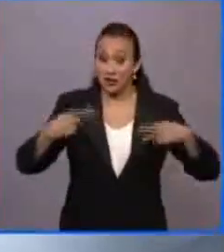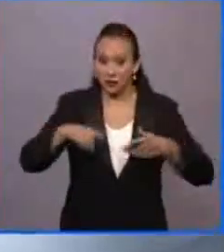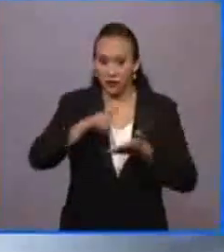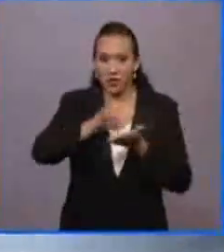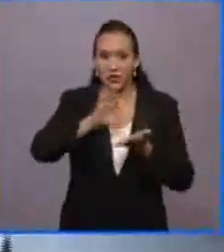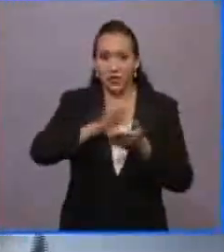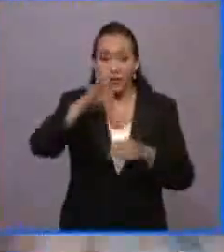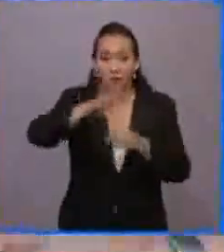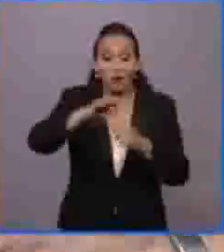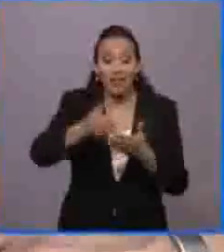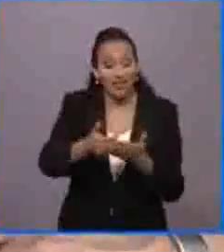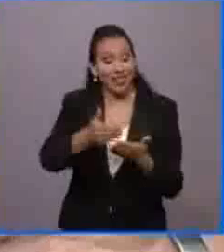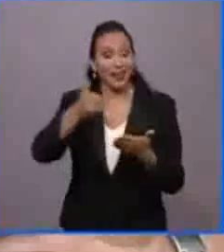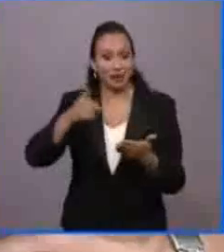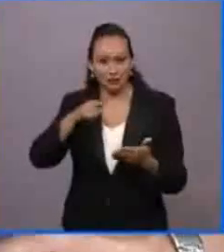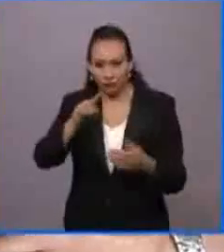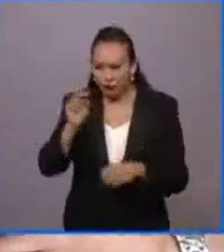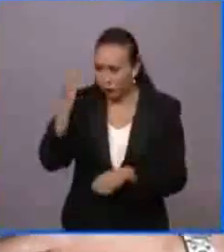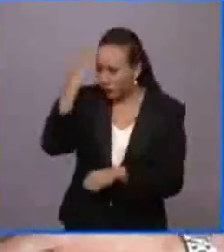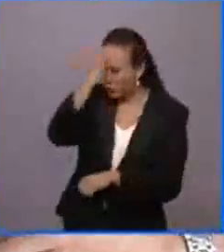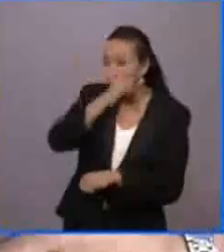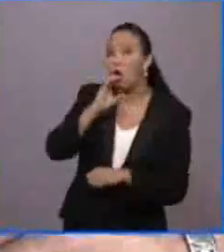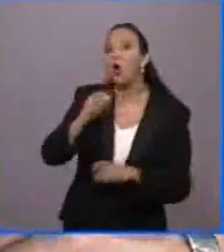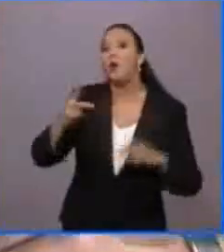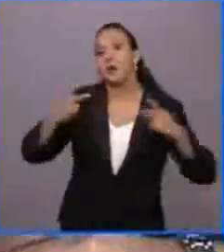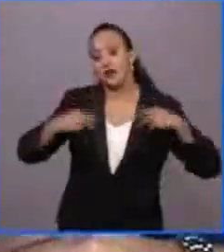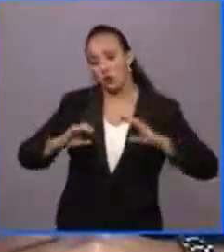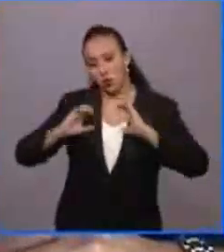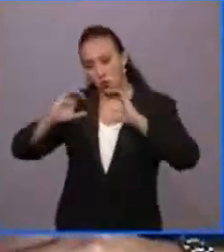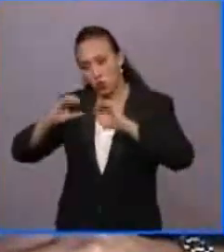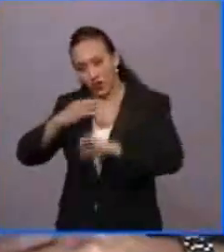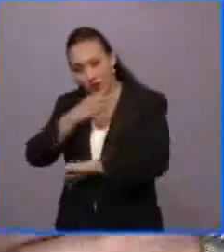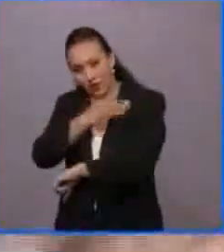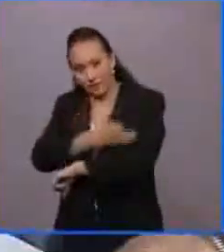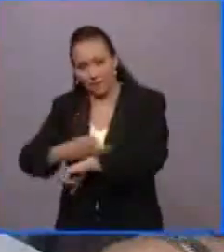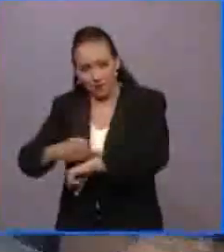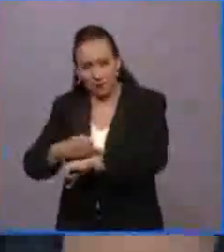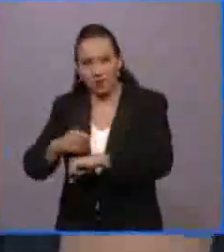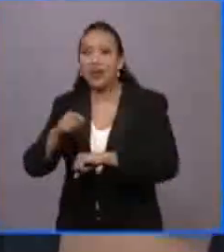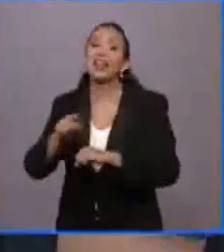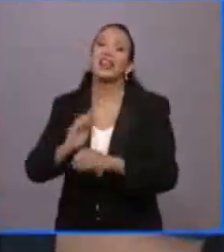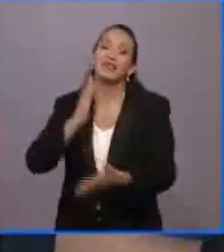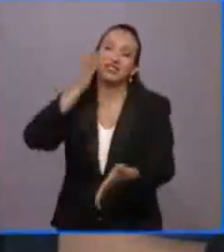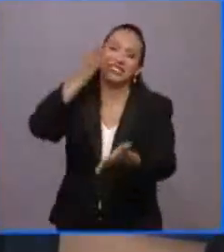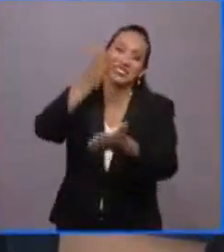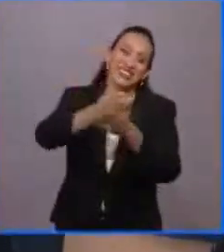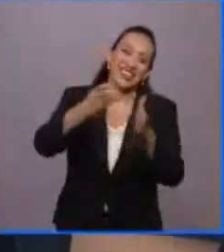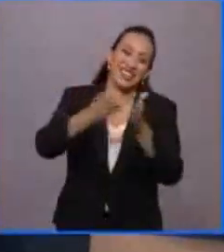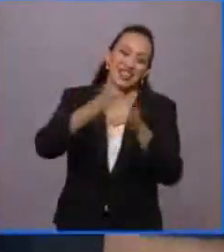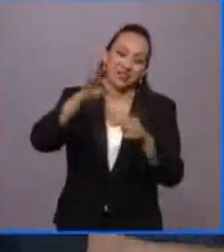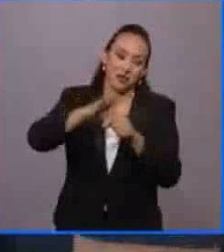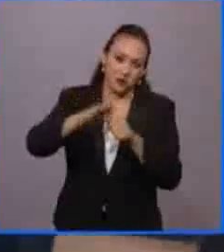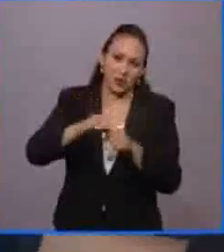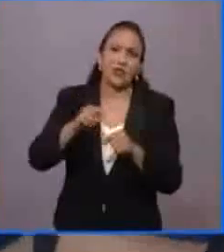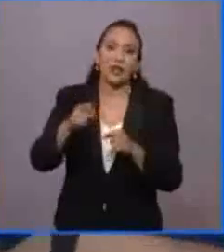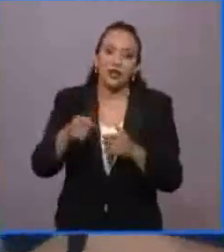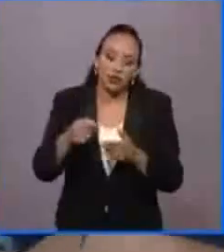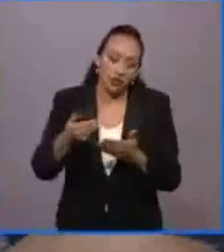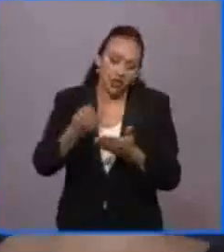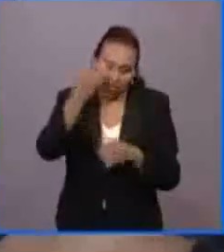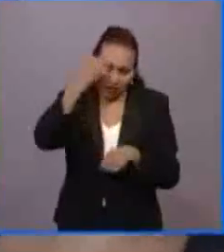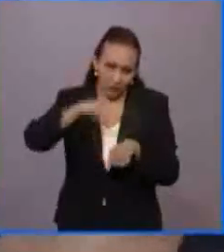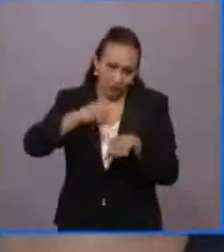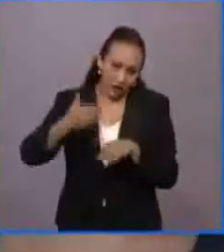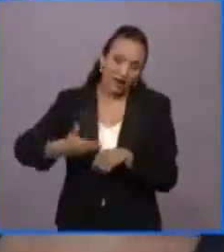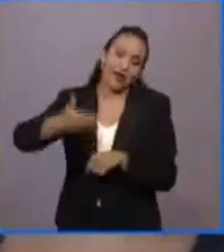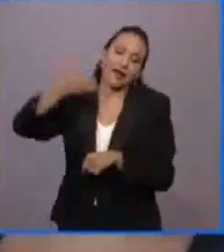con discapacidad y personas cuidadoras que no podrán acudir a las urnas. Para poder registrarse como observador electoral,